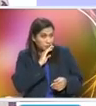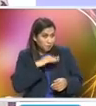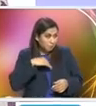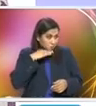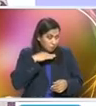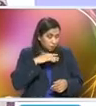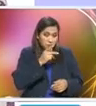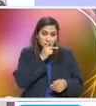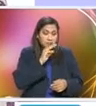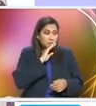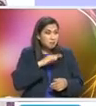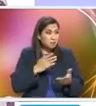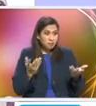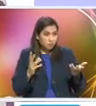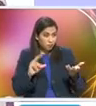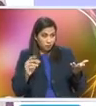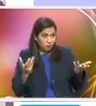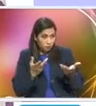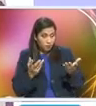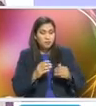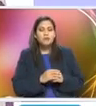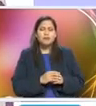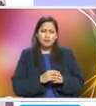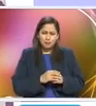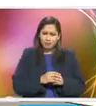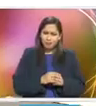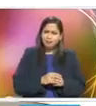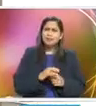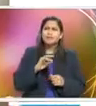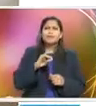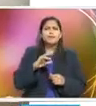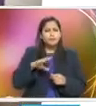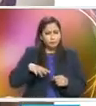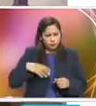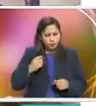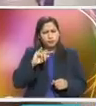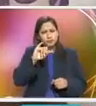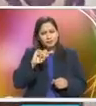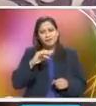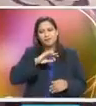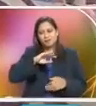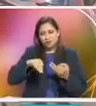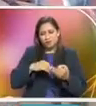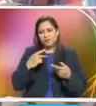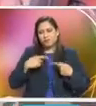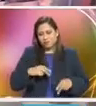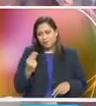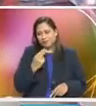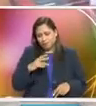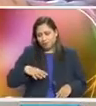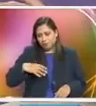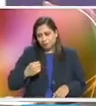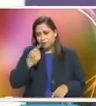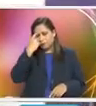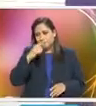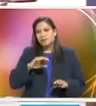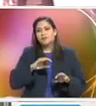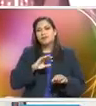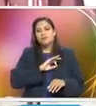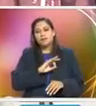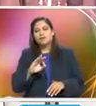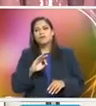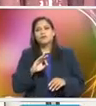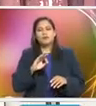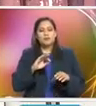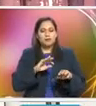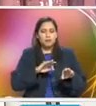haciendo. ¿Hay un descuido de nuestra parte? Hay un compromiso que requerimos todos como sociedad para poder trabajar con este tema.